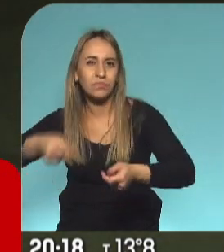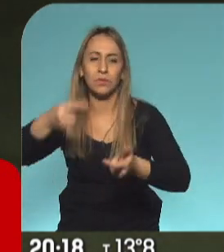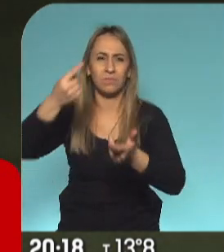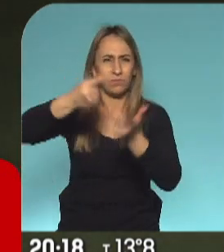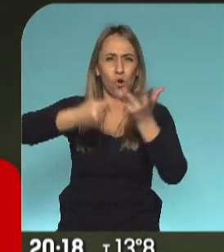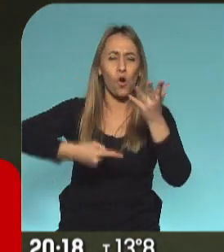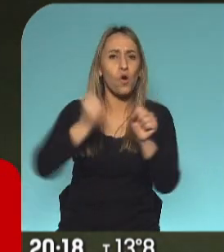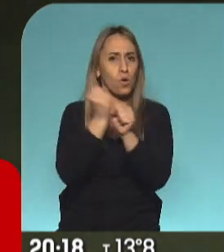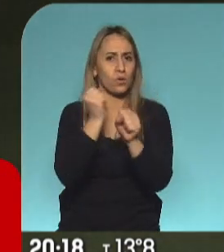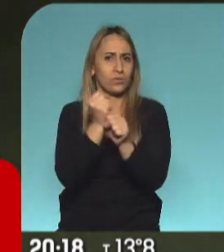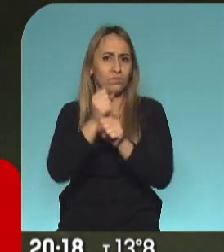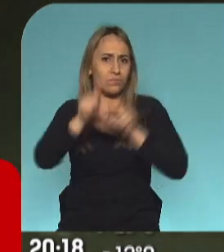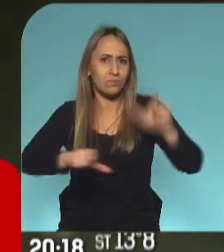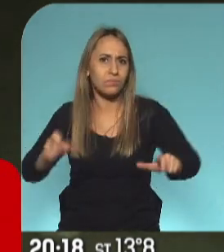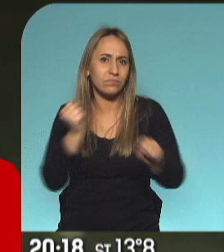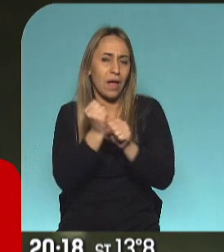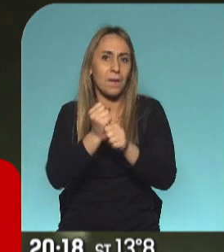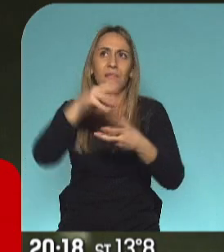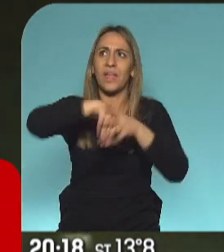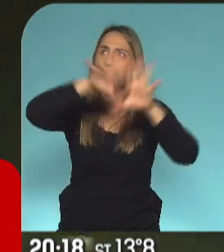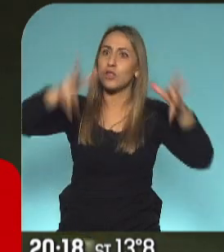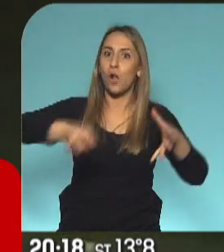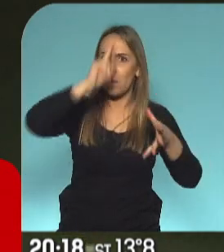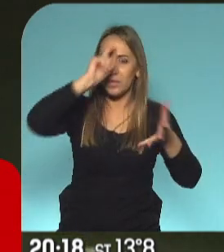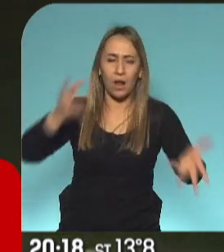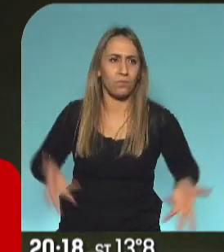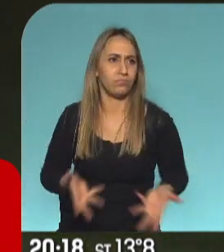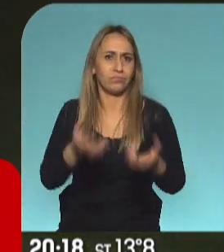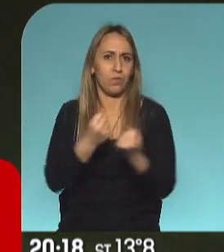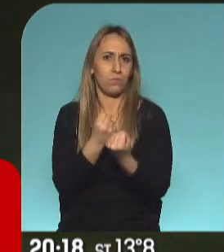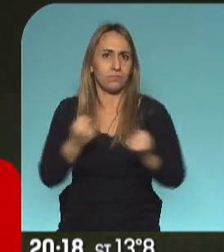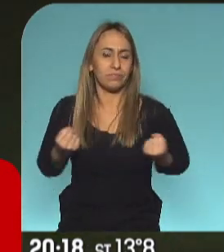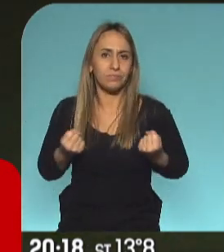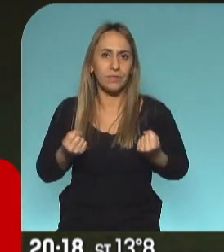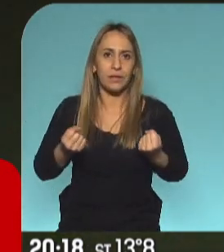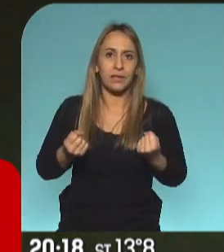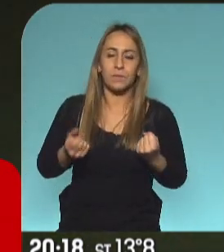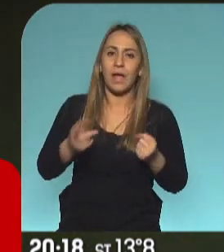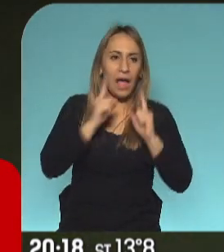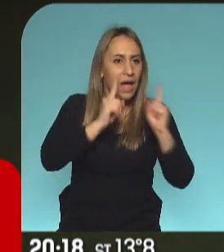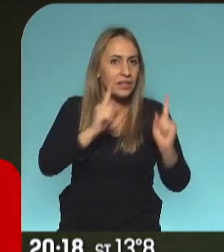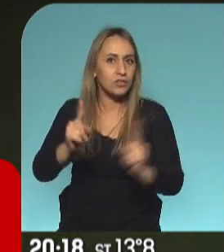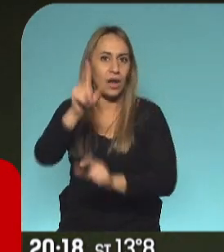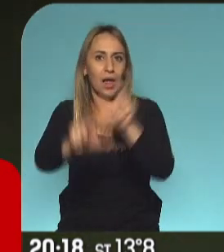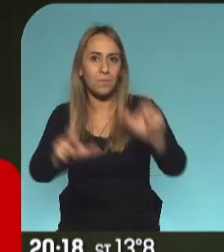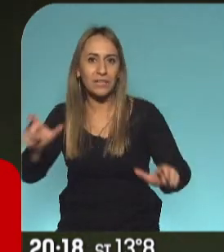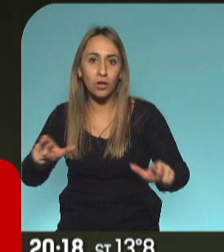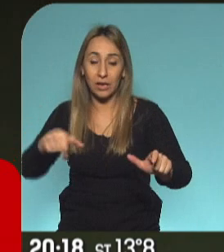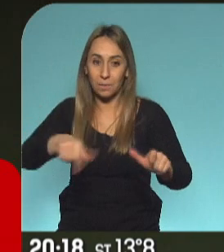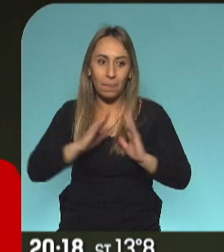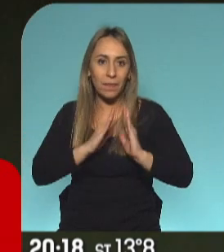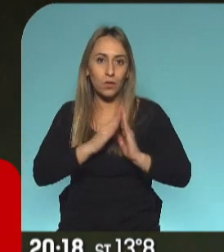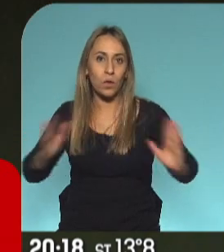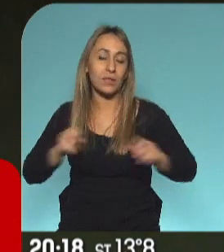de la salud los que están poniendo de pie los sanatorios, hospitales y puestos de salud que atienden a todas las personas en medio de esta pandemia.